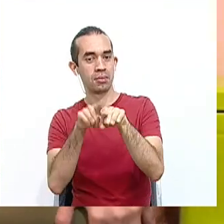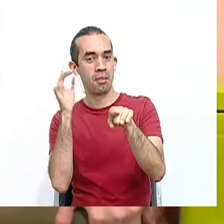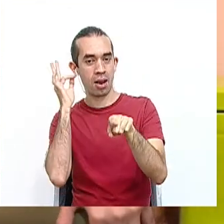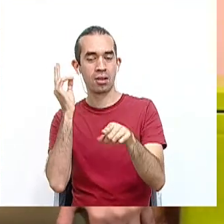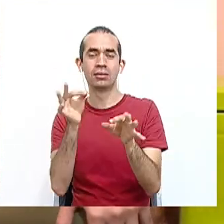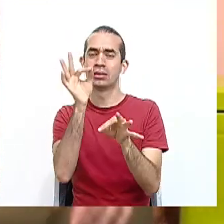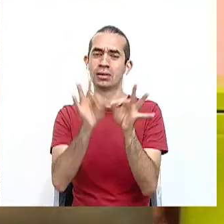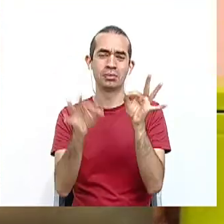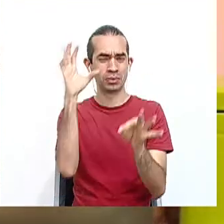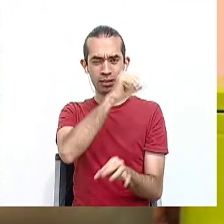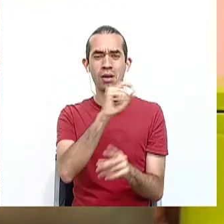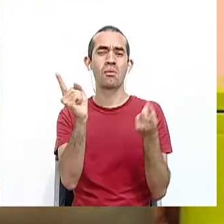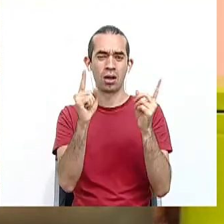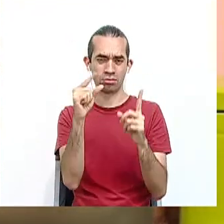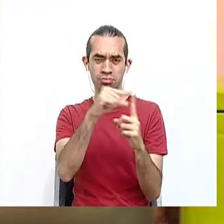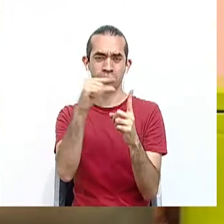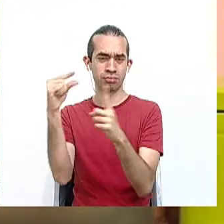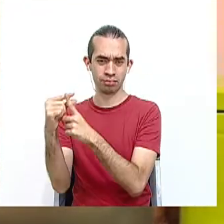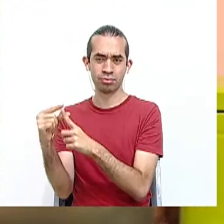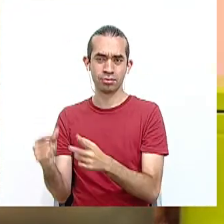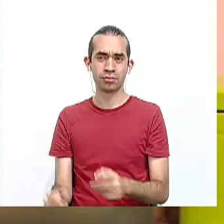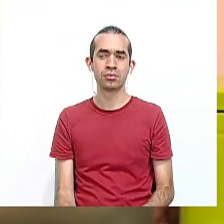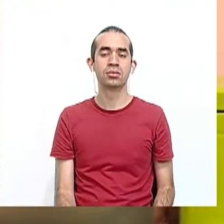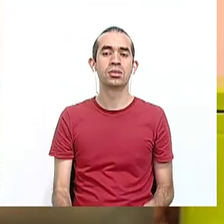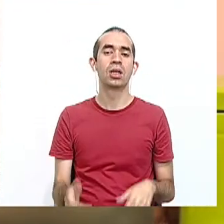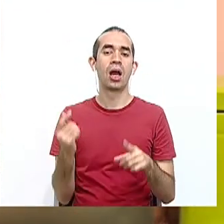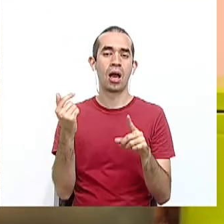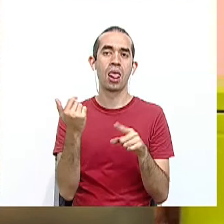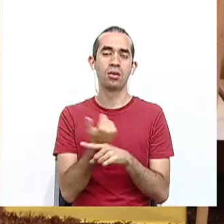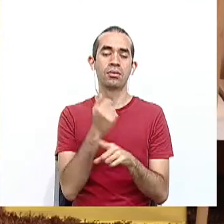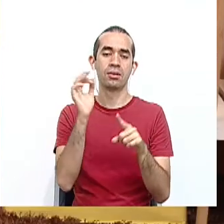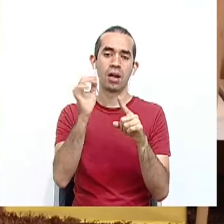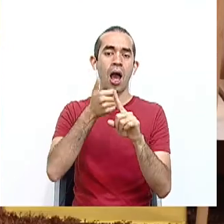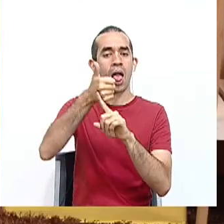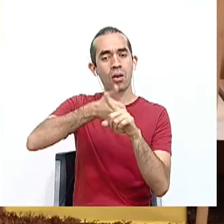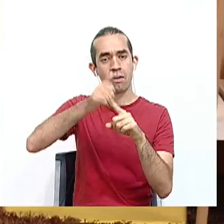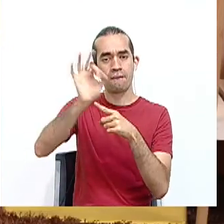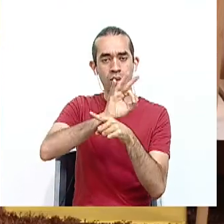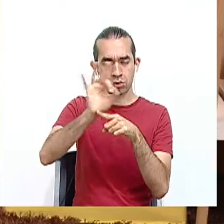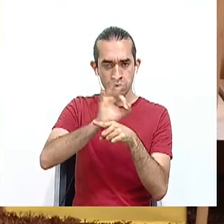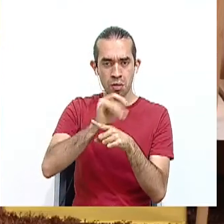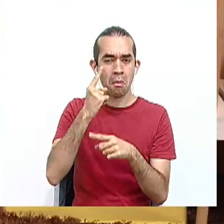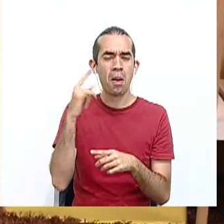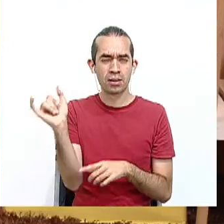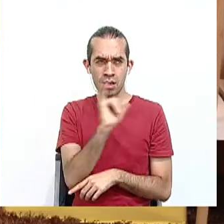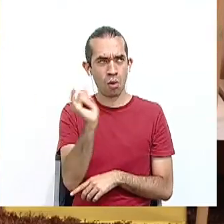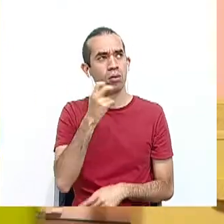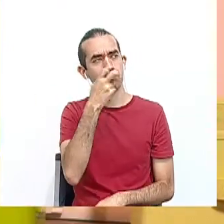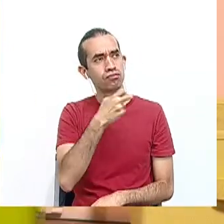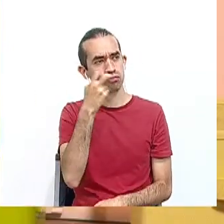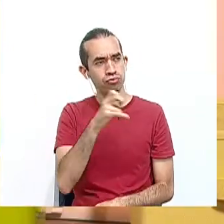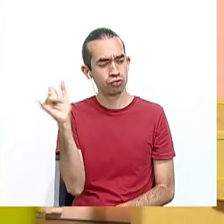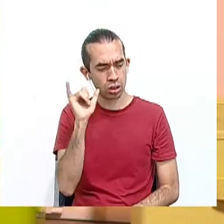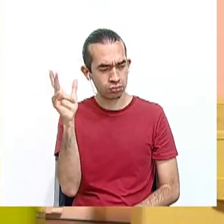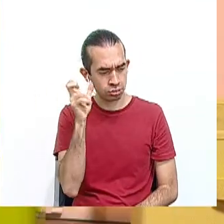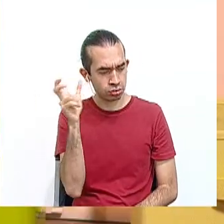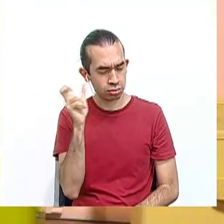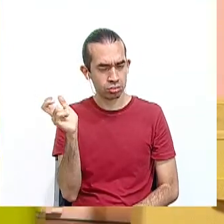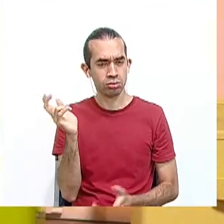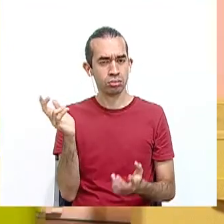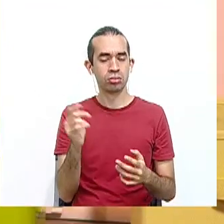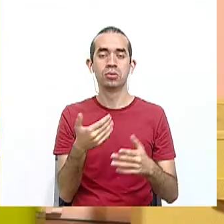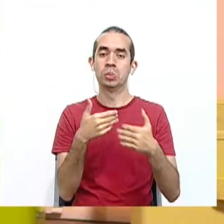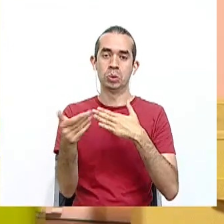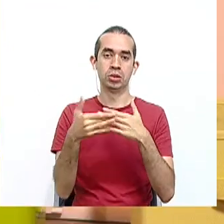ambas palabras. Cada una tiene su función y su forma de escribirla, aunque parezcan casi idénticas al pronunciarlas. Les pongo un